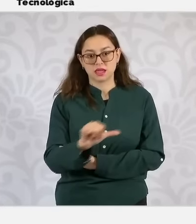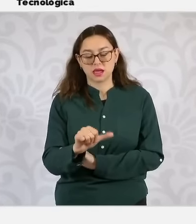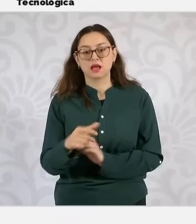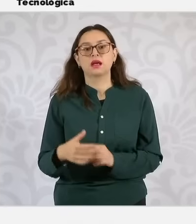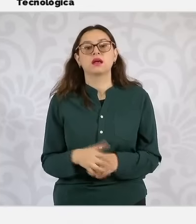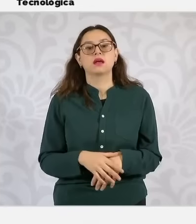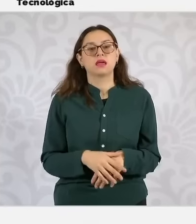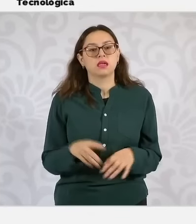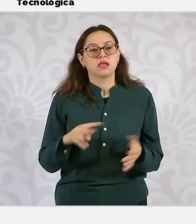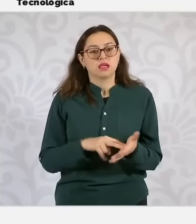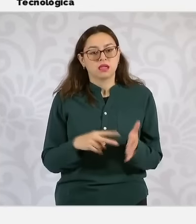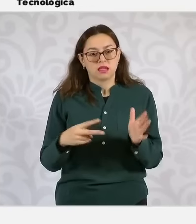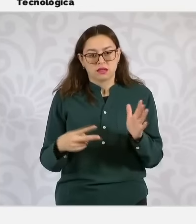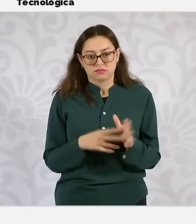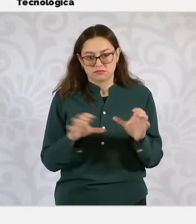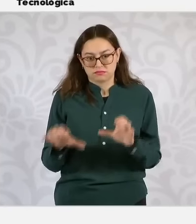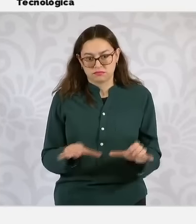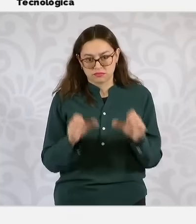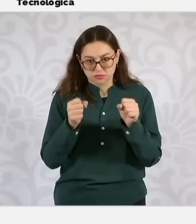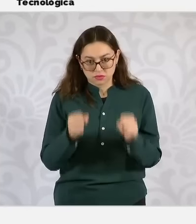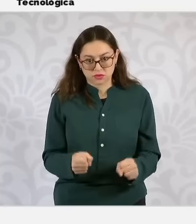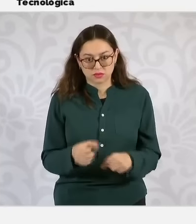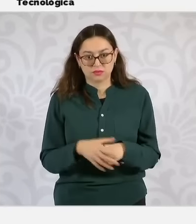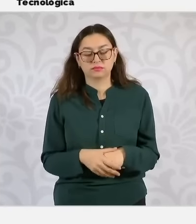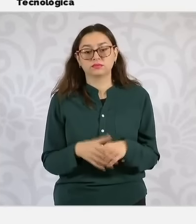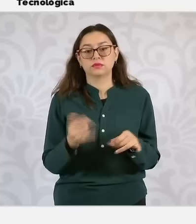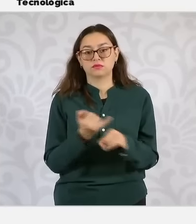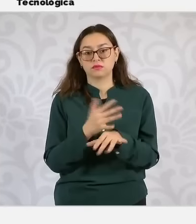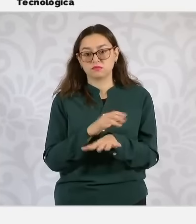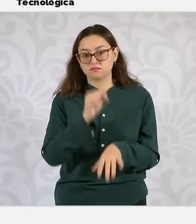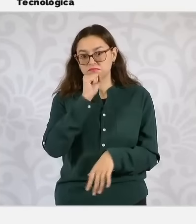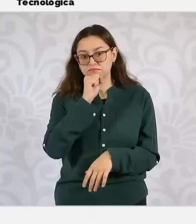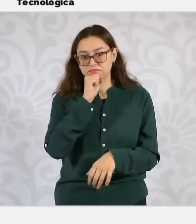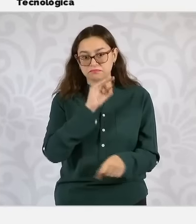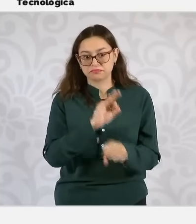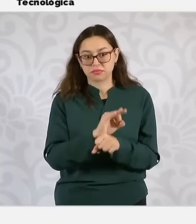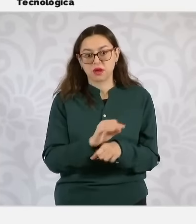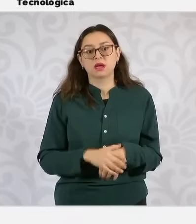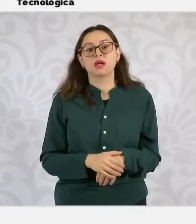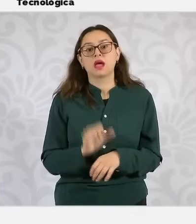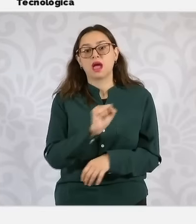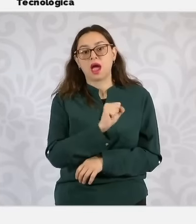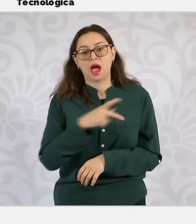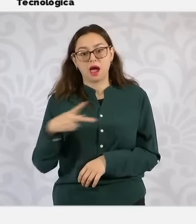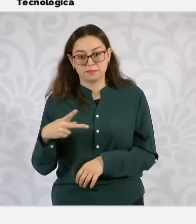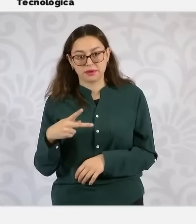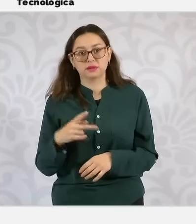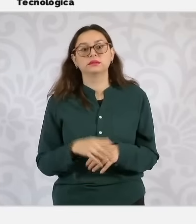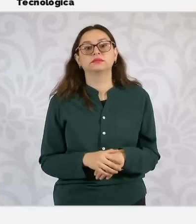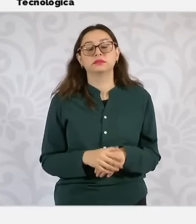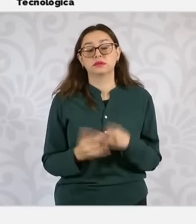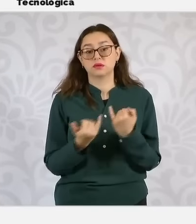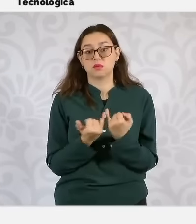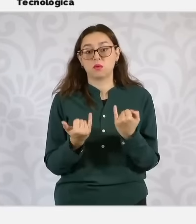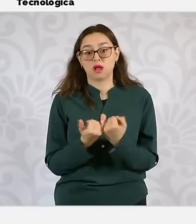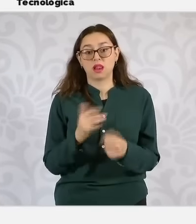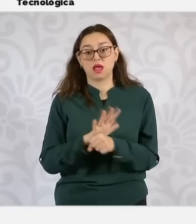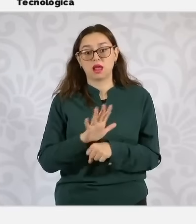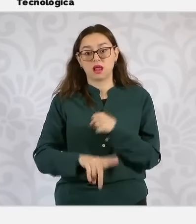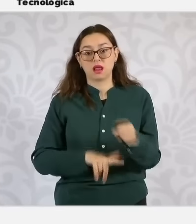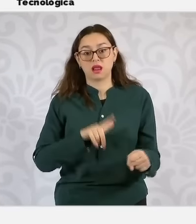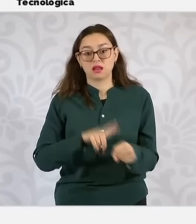ciberseguridad, ingeniería en ciencia de datos, ingeniería en desarrollo de aplicaciones y la licenciatura en medicina veterinaria